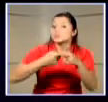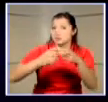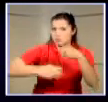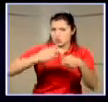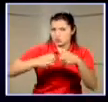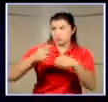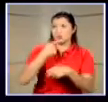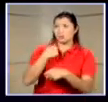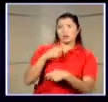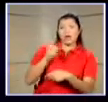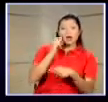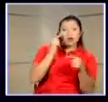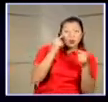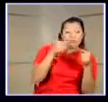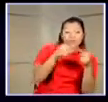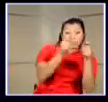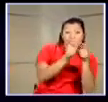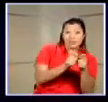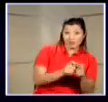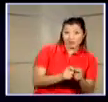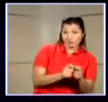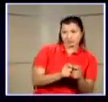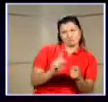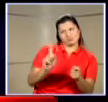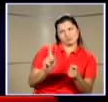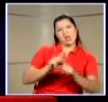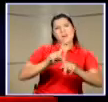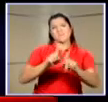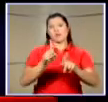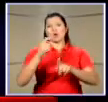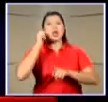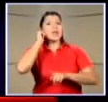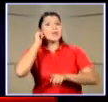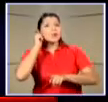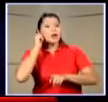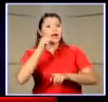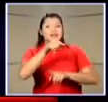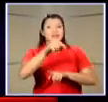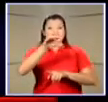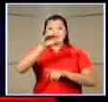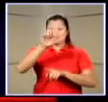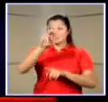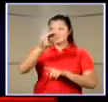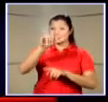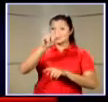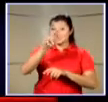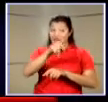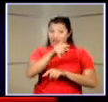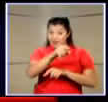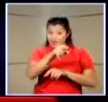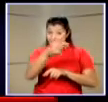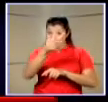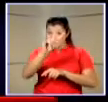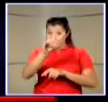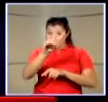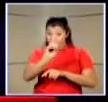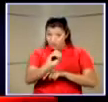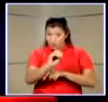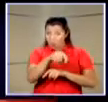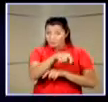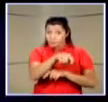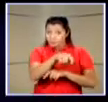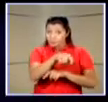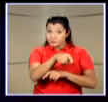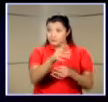pero la señora en el Sensinay de los Guido, que no le alcanza la comida para los 40 chiquitos que tiene que cuidar, ella sí tiene que fijarse